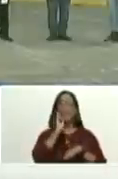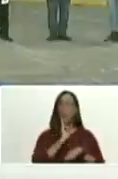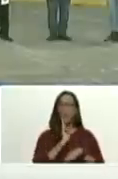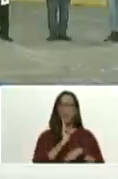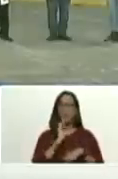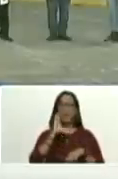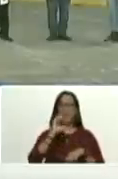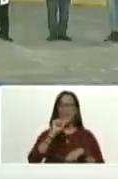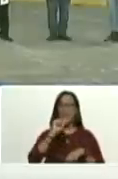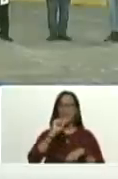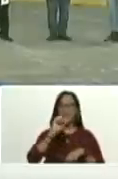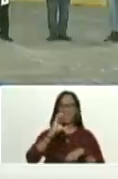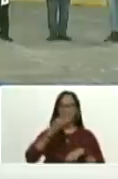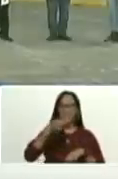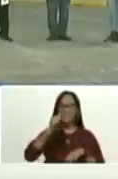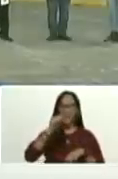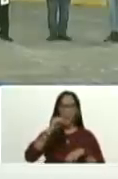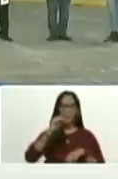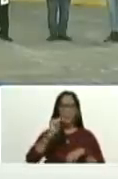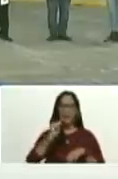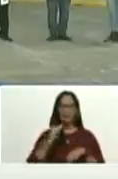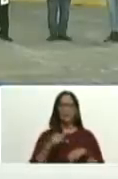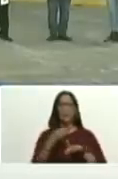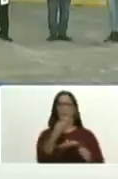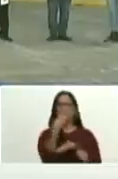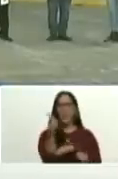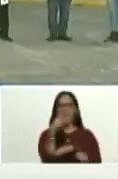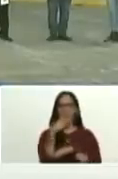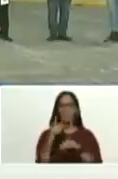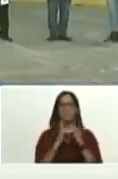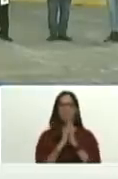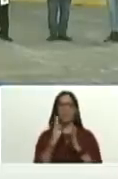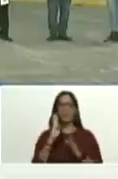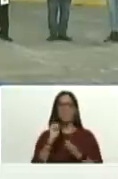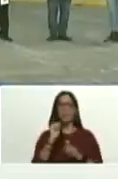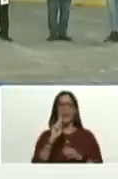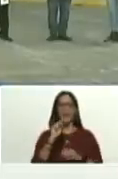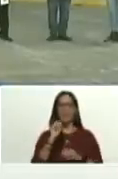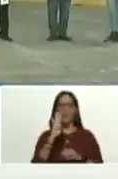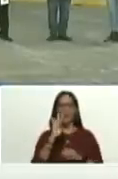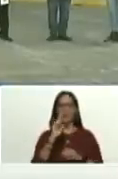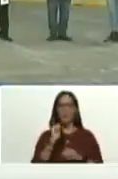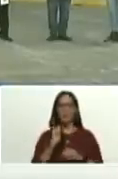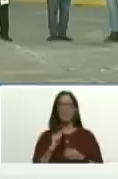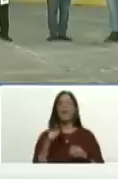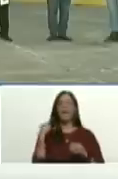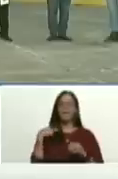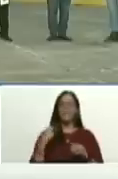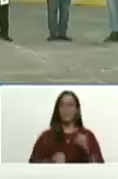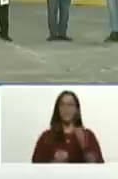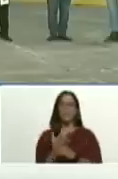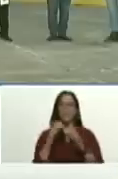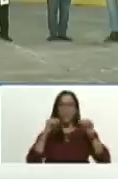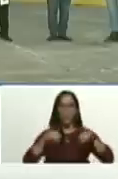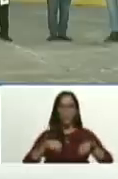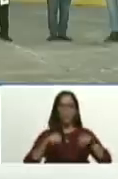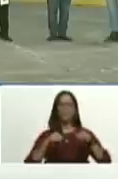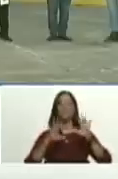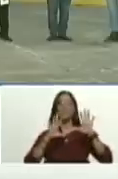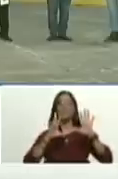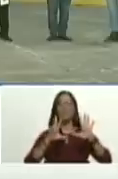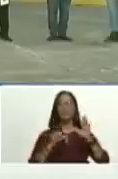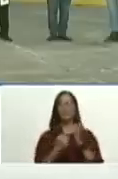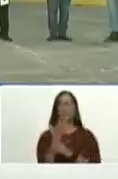Santa Bárbara. Allá tenemos lo que va a ser la inauguración hoy 18 de mayo del